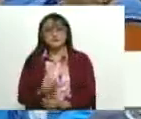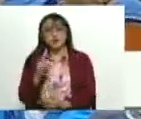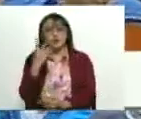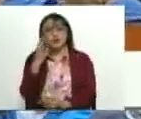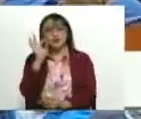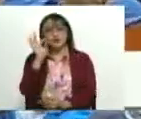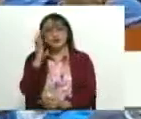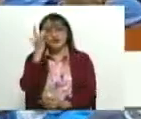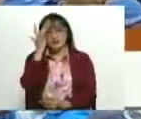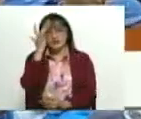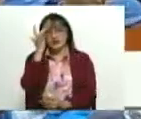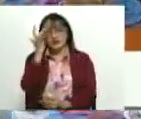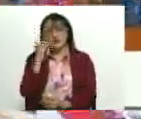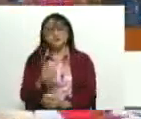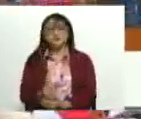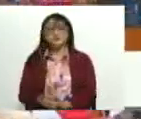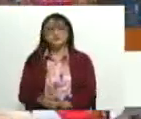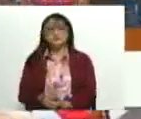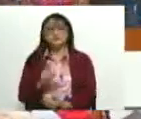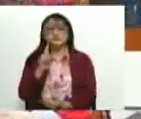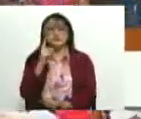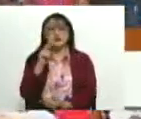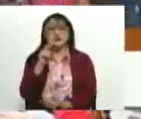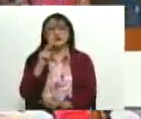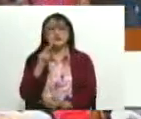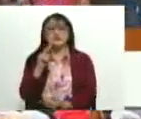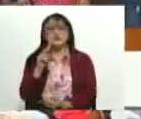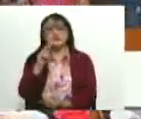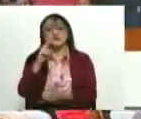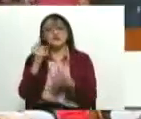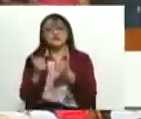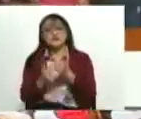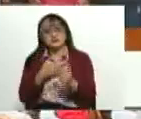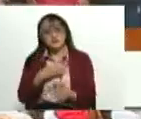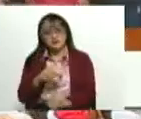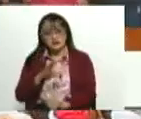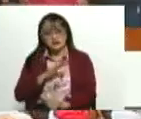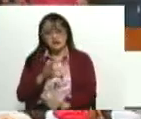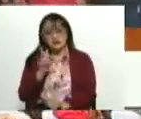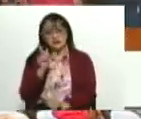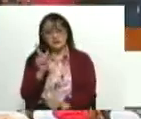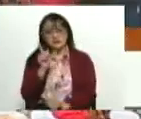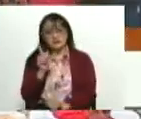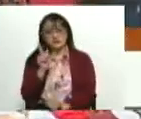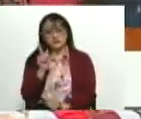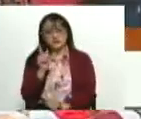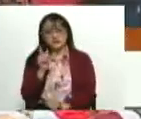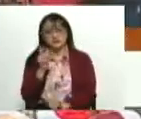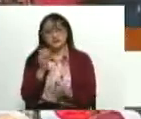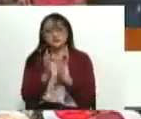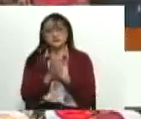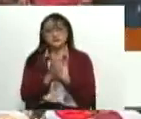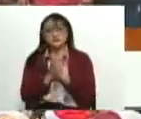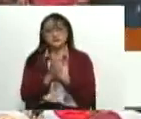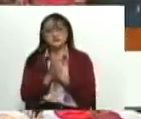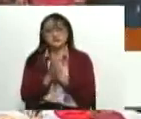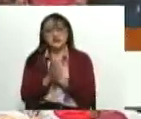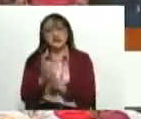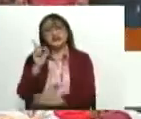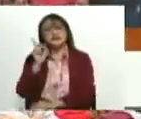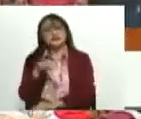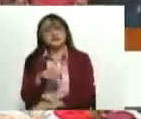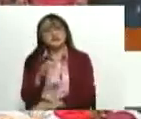de febrero, primer vicepresidente del partido, militante como nadie, y